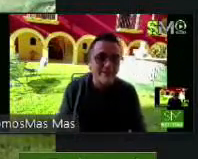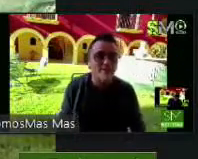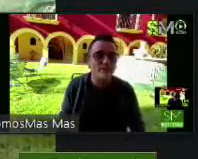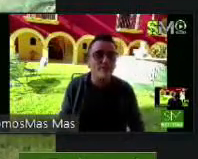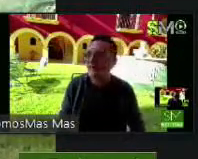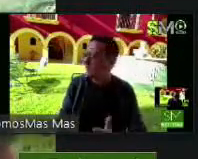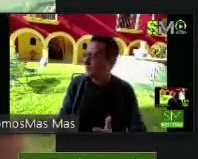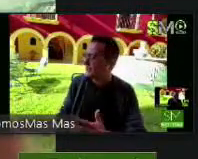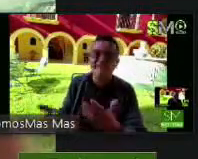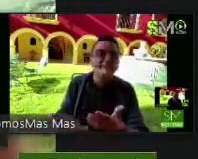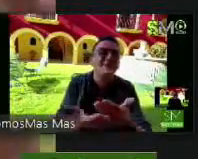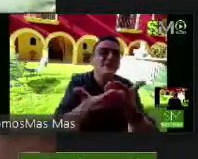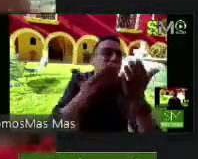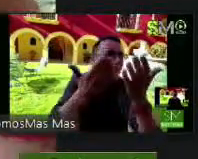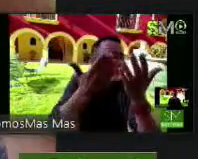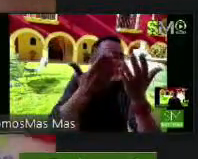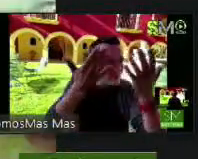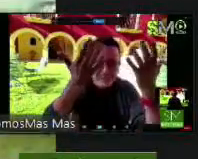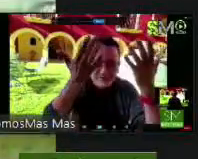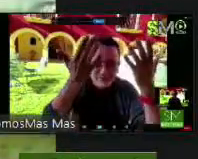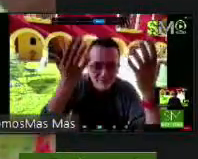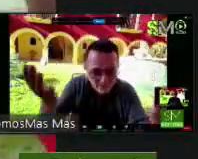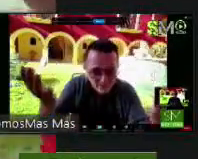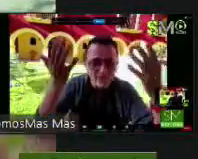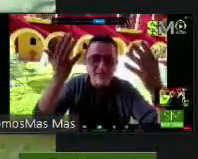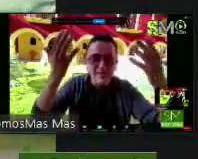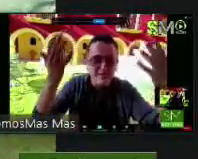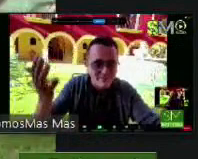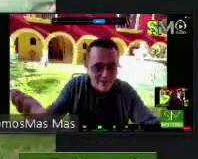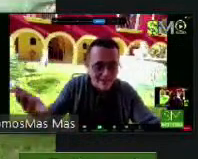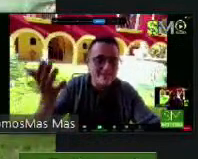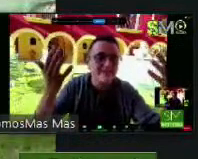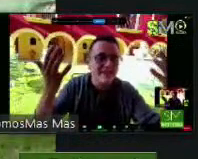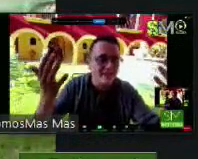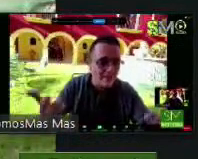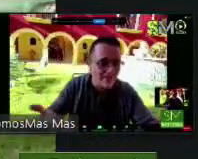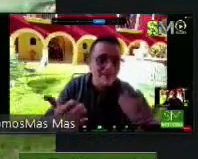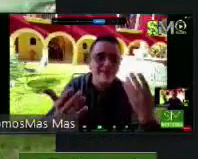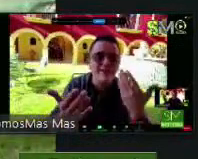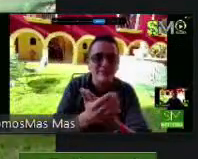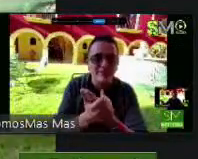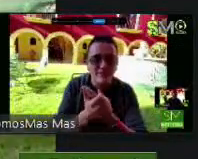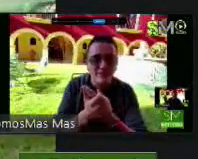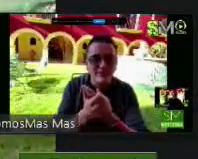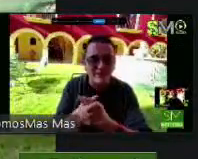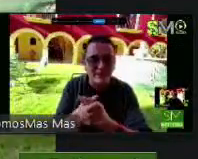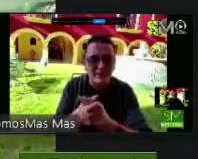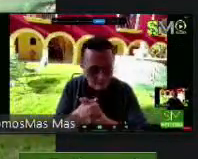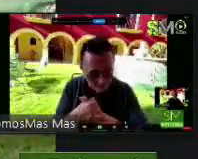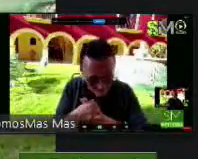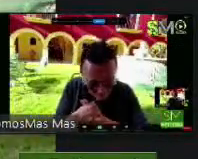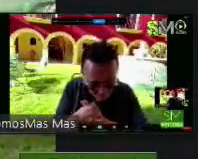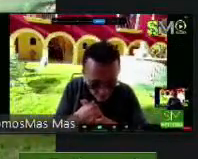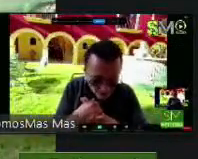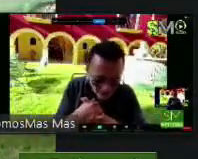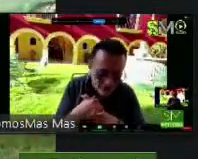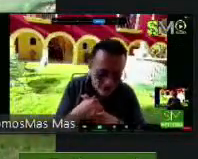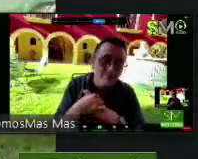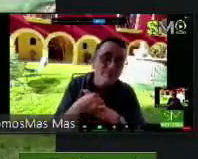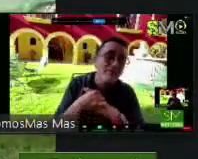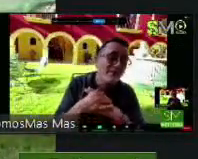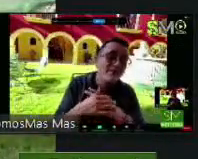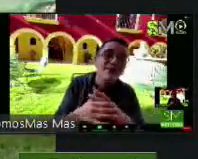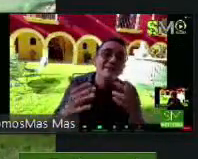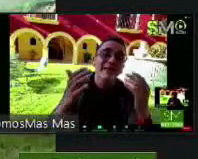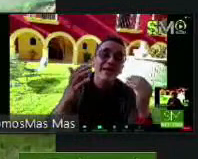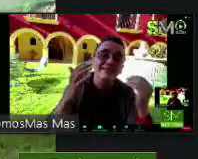mujer. Va a decir, bueno, todos los días vemos imágenes de personas que le proponen matrimonio. Sí, pero la mujer tiene